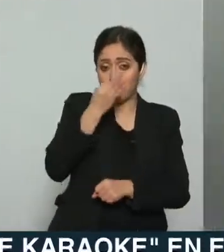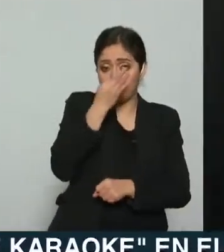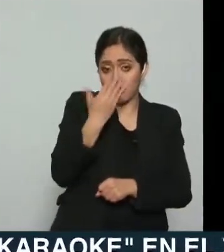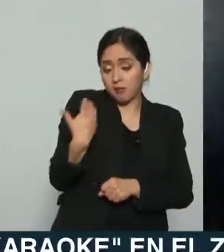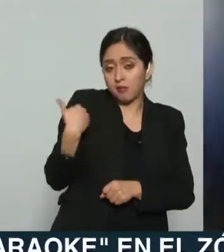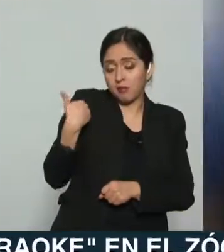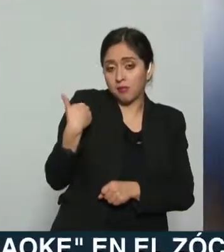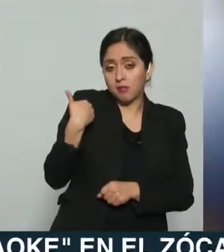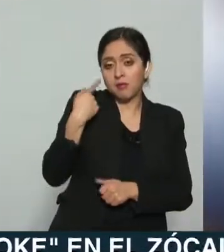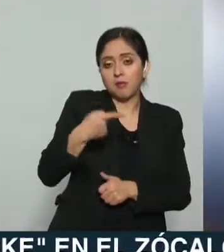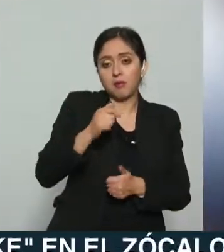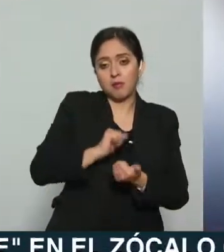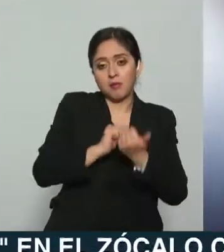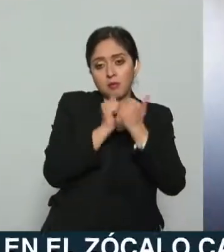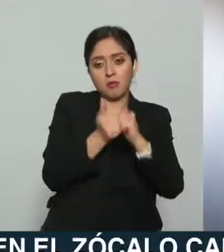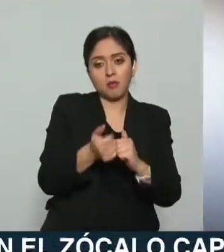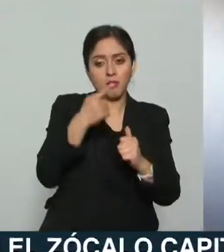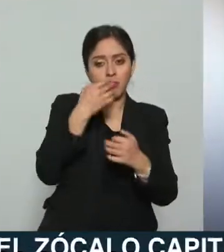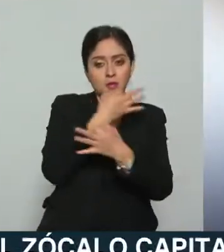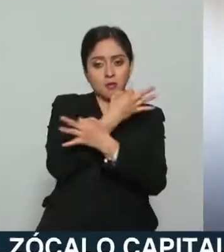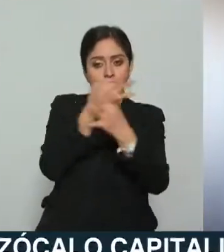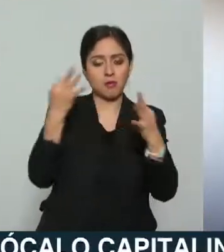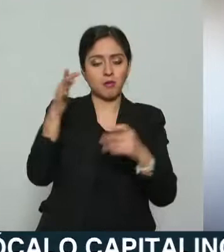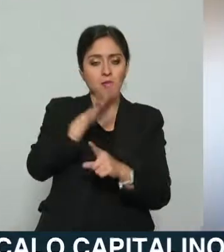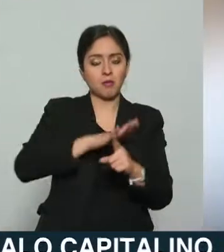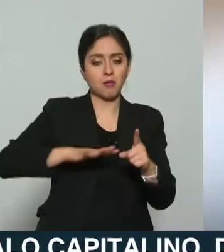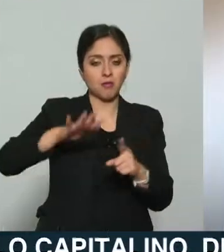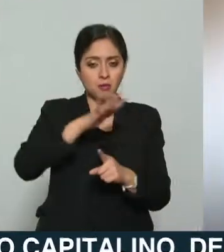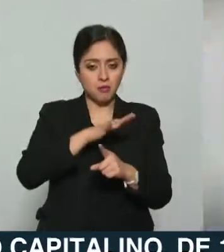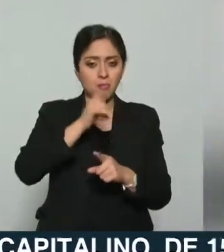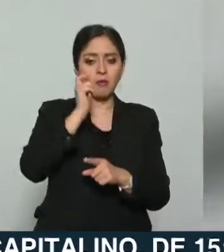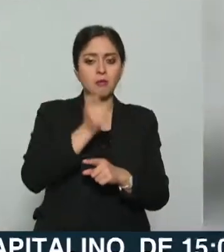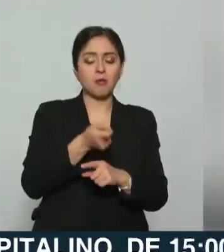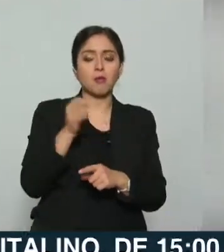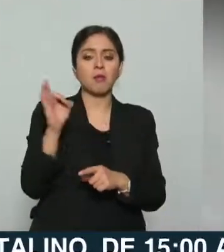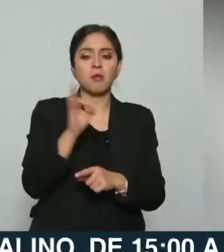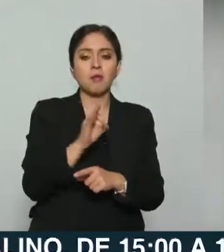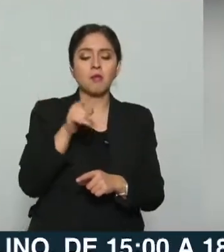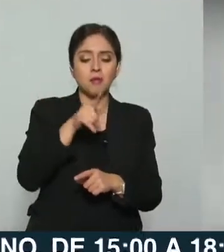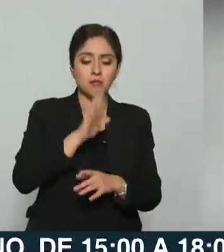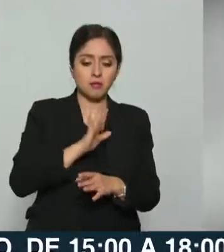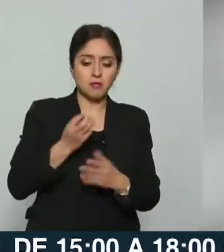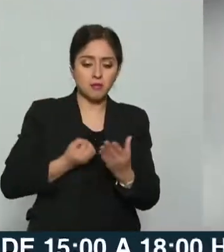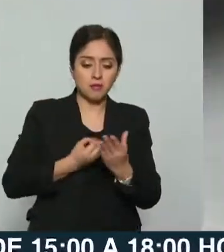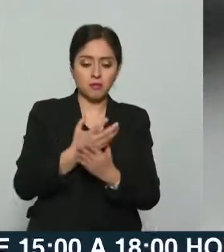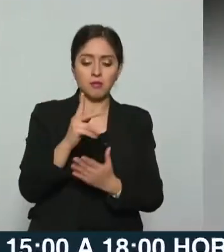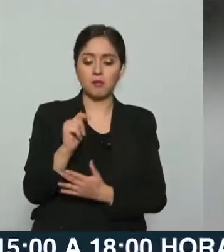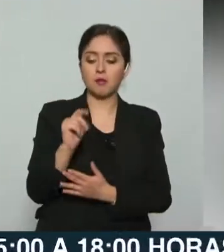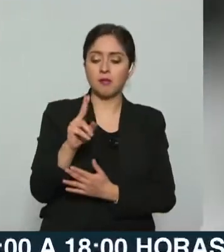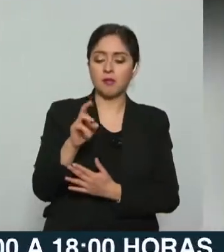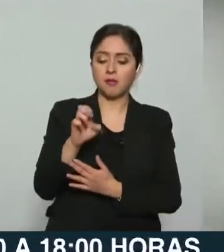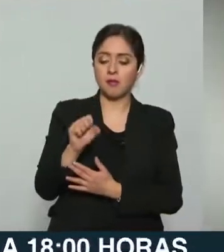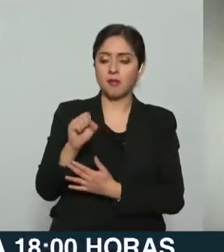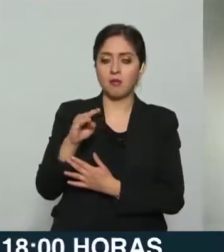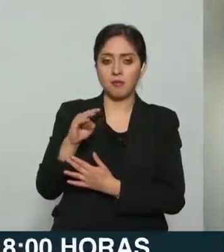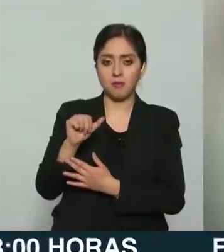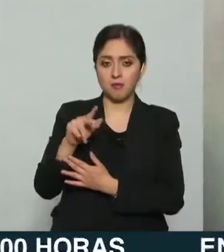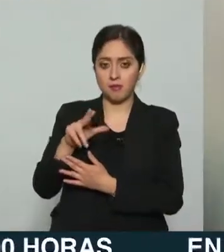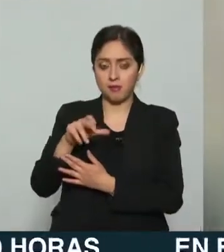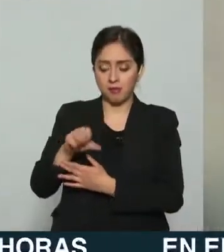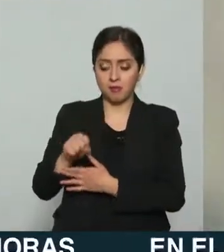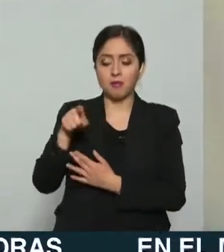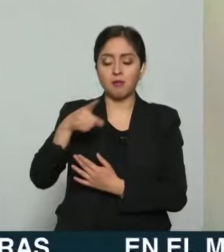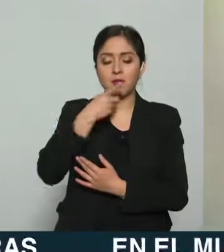dar uno de los pronunciamientos, salida de Tres Marías. Este fue por parte de la familia